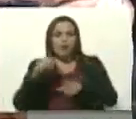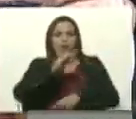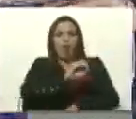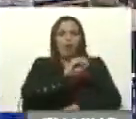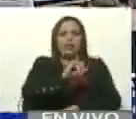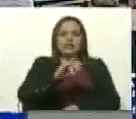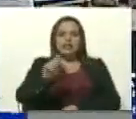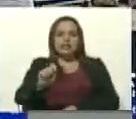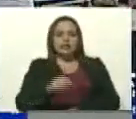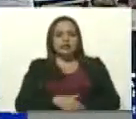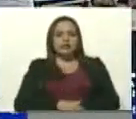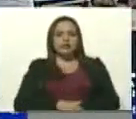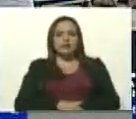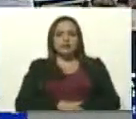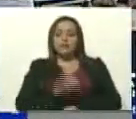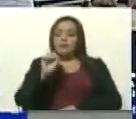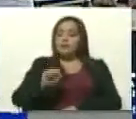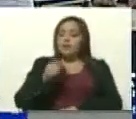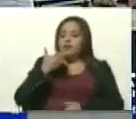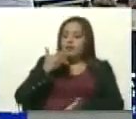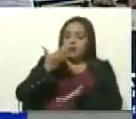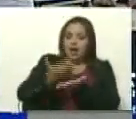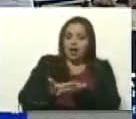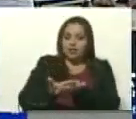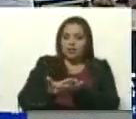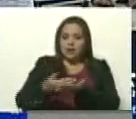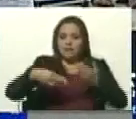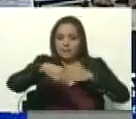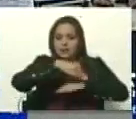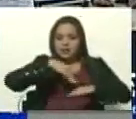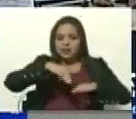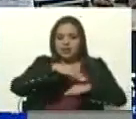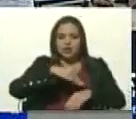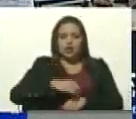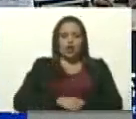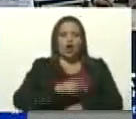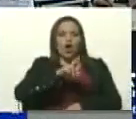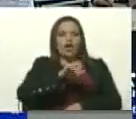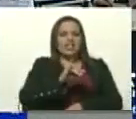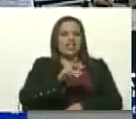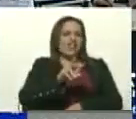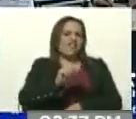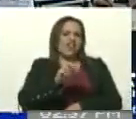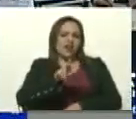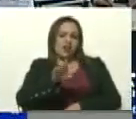vicepresidenta. Bueno, muchísimas gracias, ministro José Ramón Rivero.